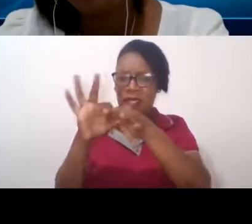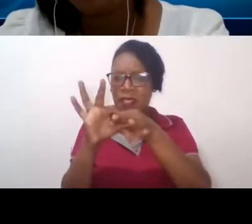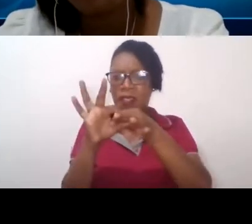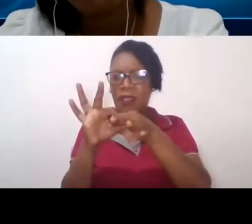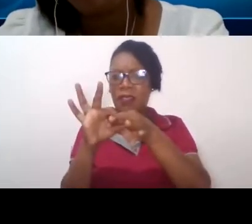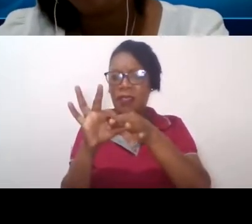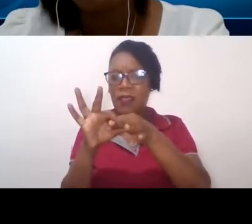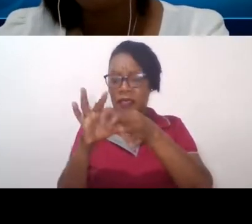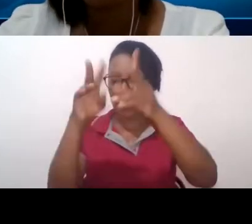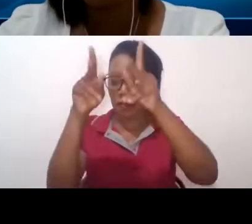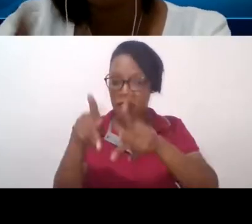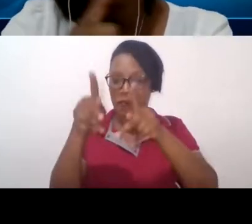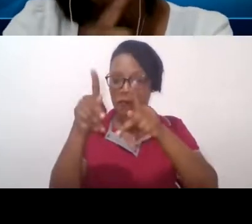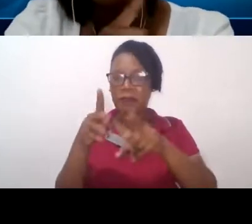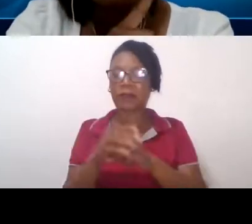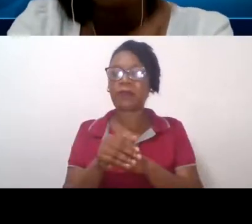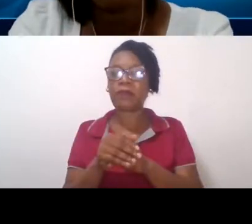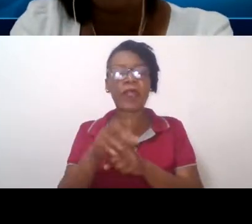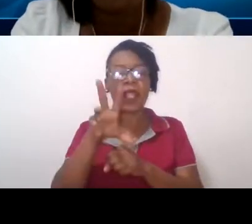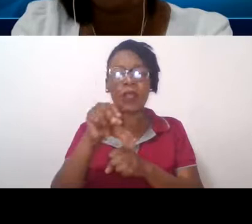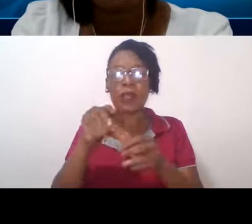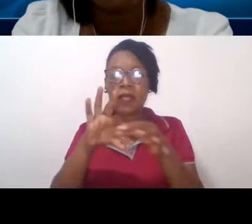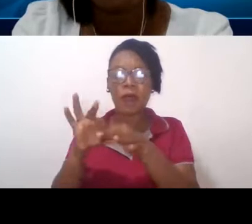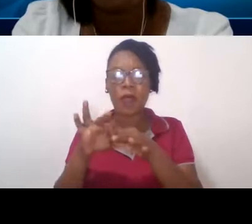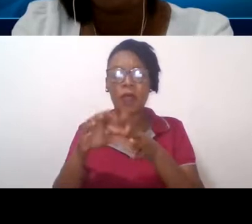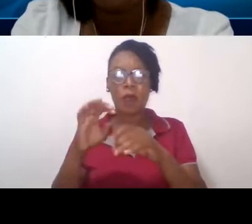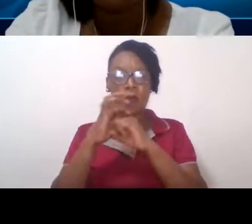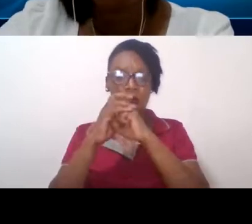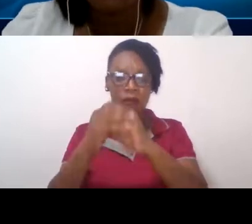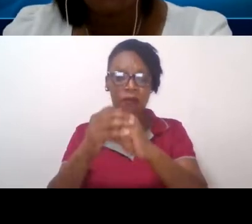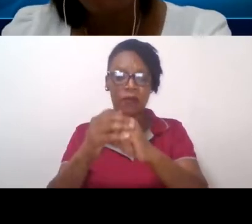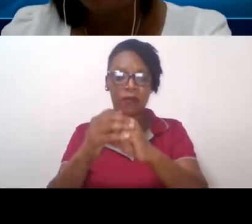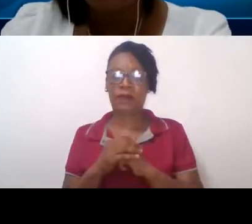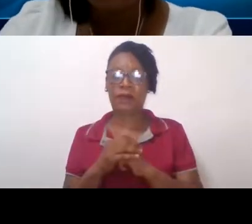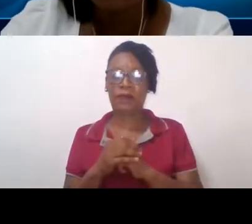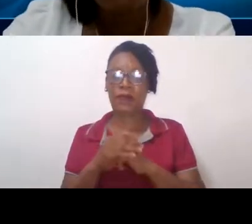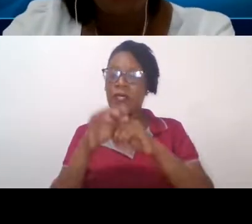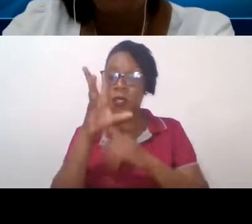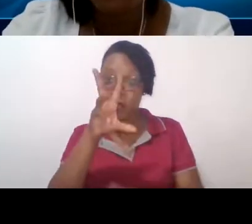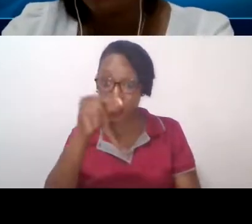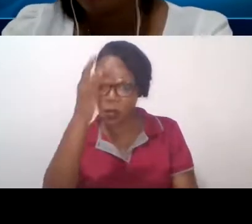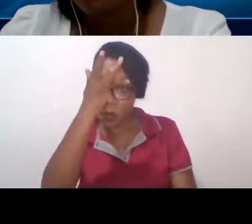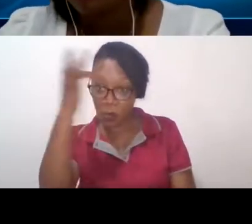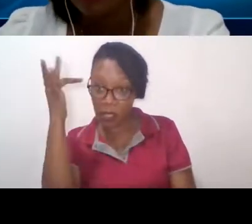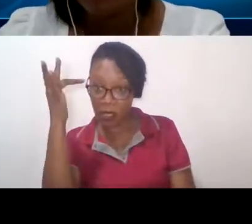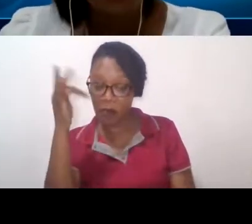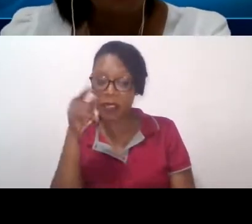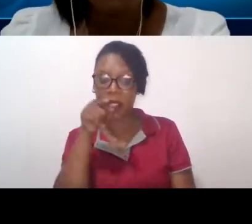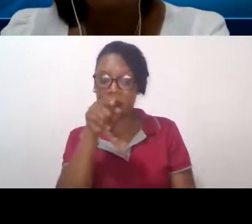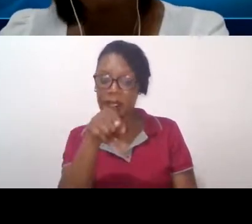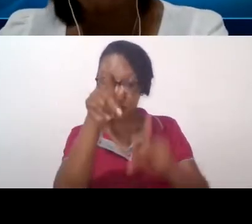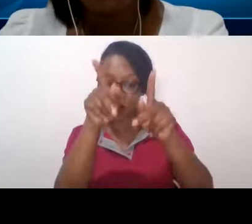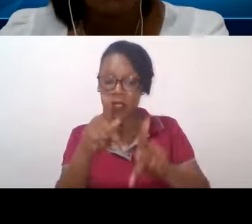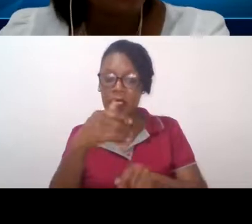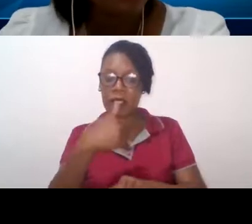relacionémonos con la persona, no nos relacionemos con el autismo. No olvidemos que esta persona tiene una